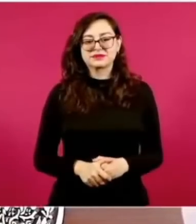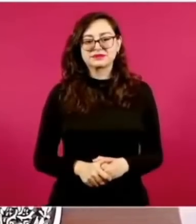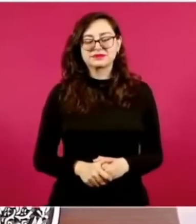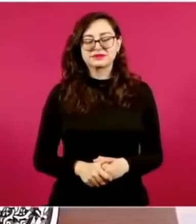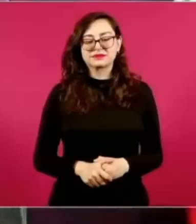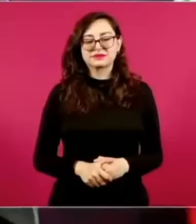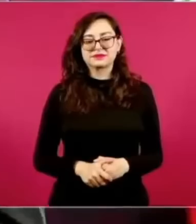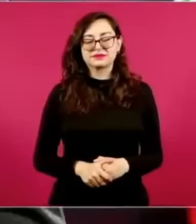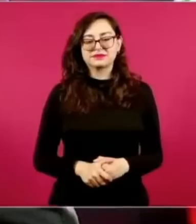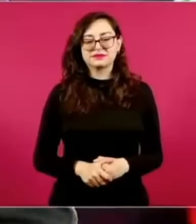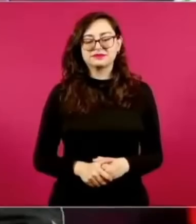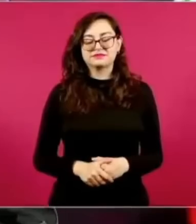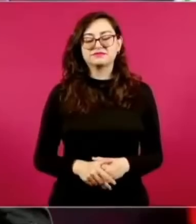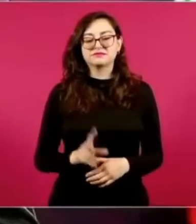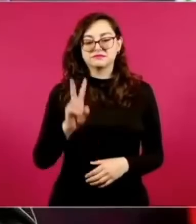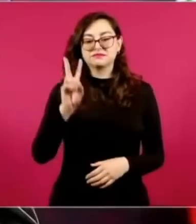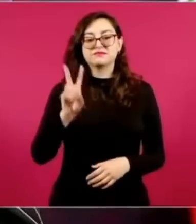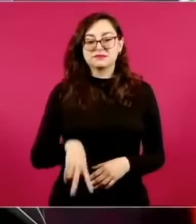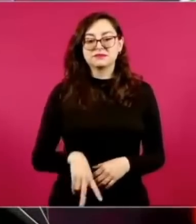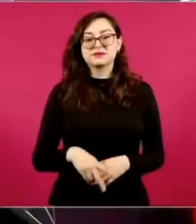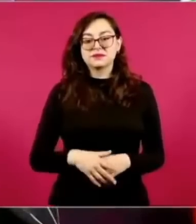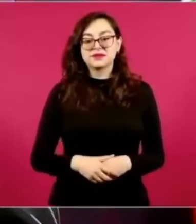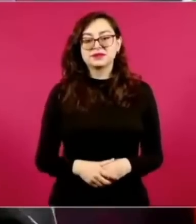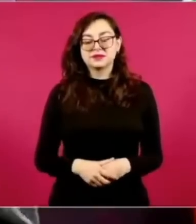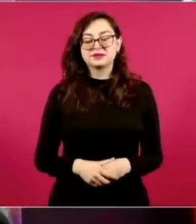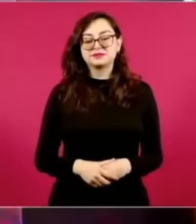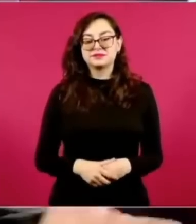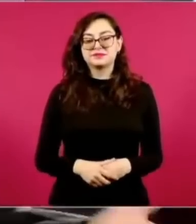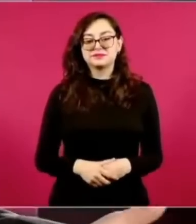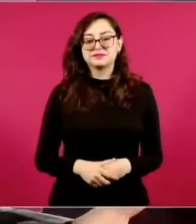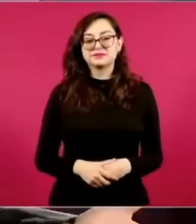porque nos da, repito,